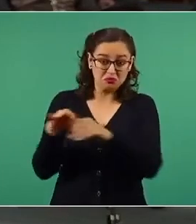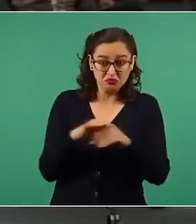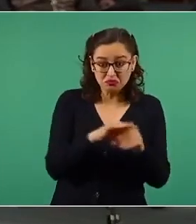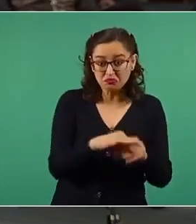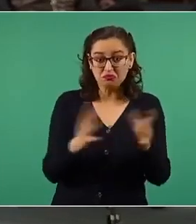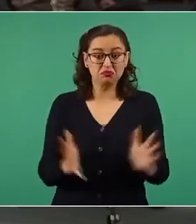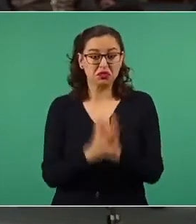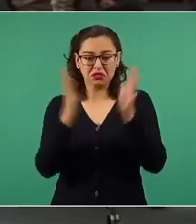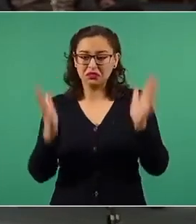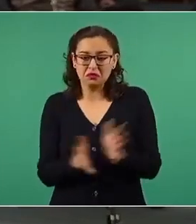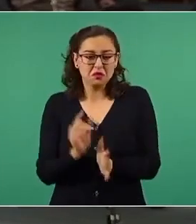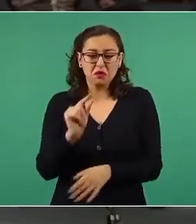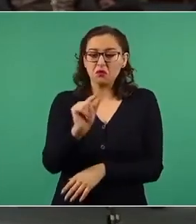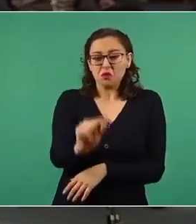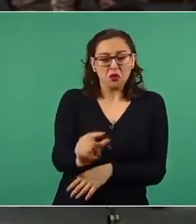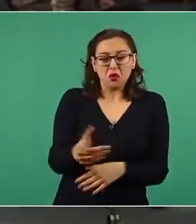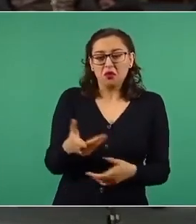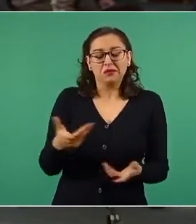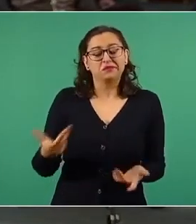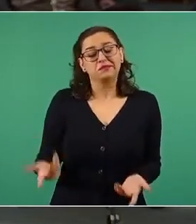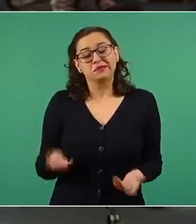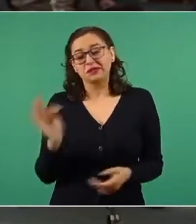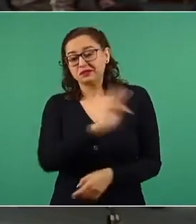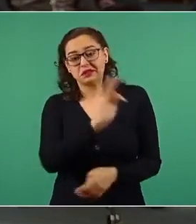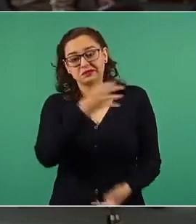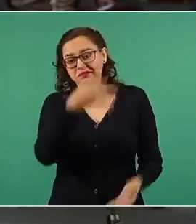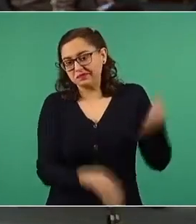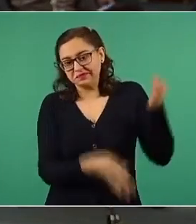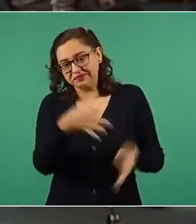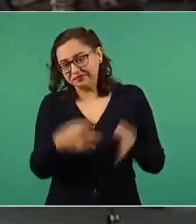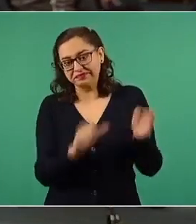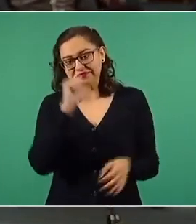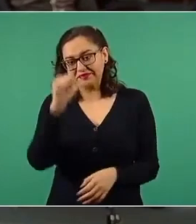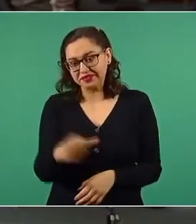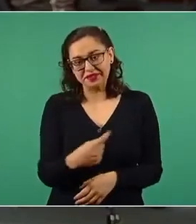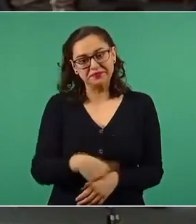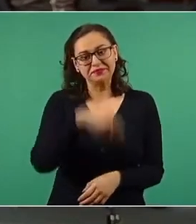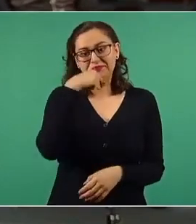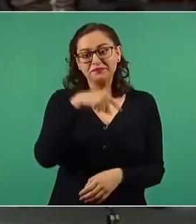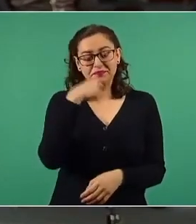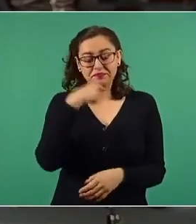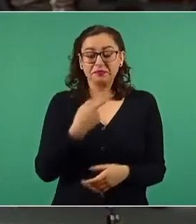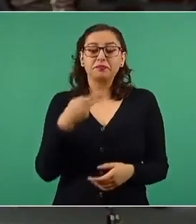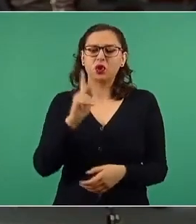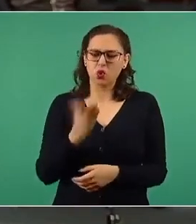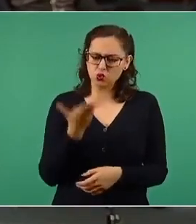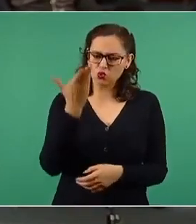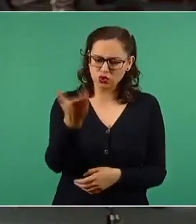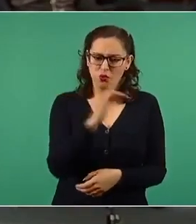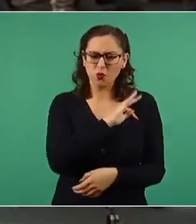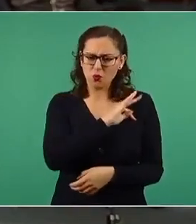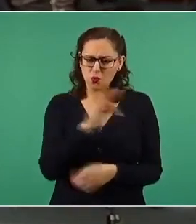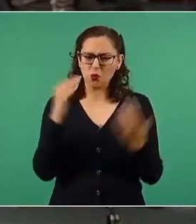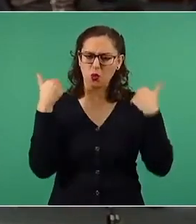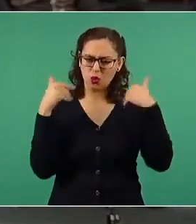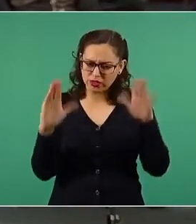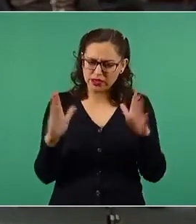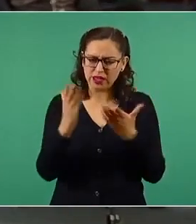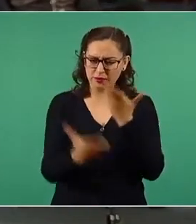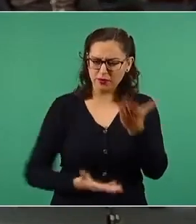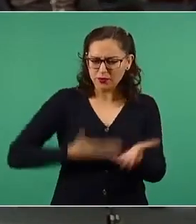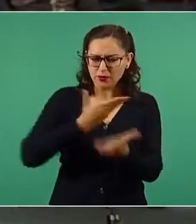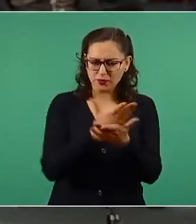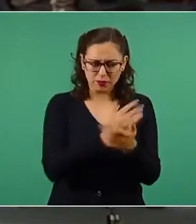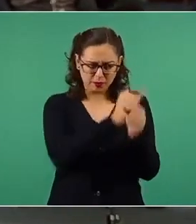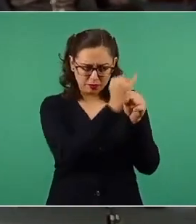casillas, usted podría impulsar que por lo menos se investiguen y se conozcan, porque no todo se ha publicado